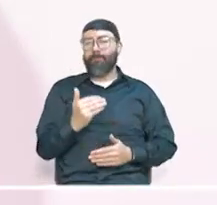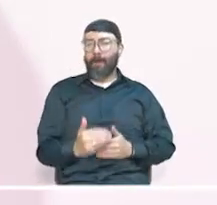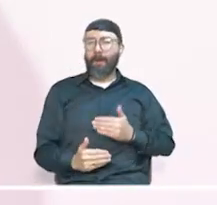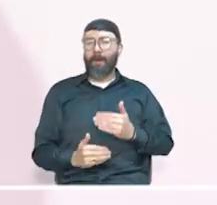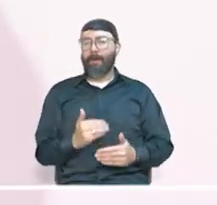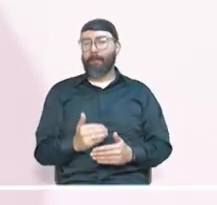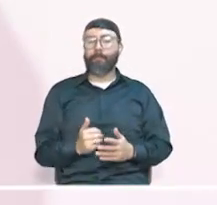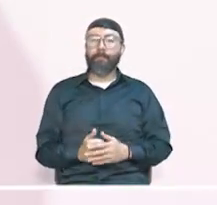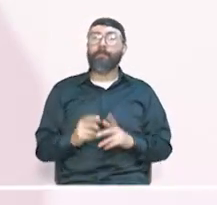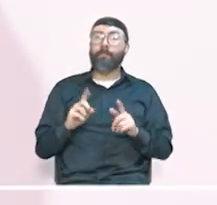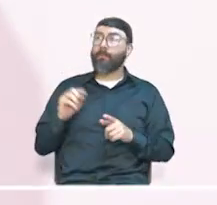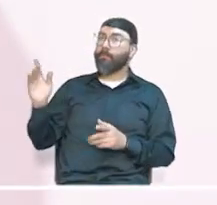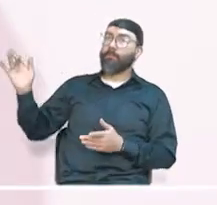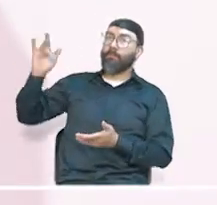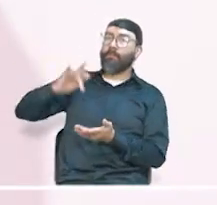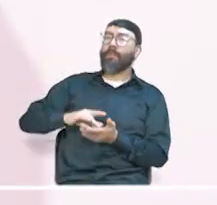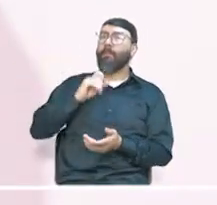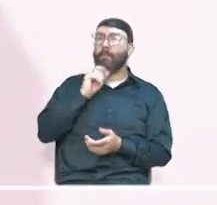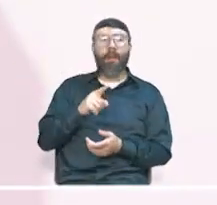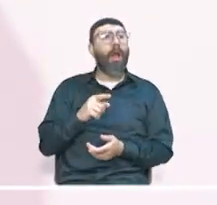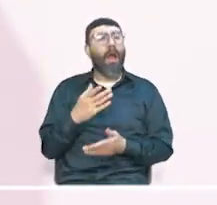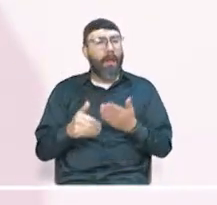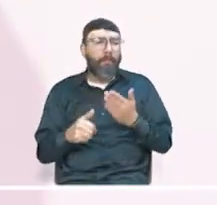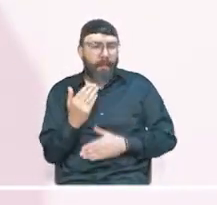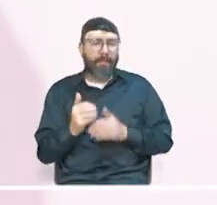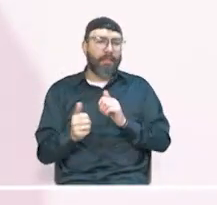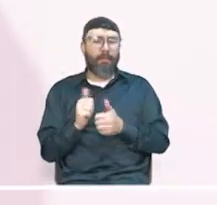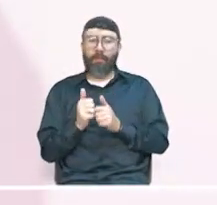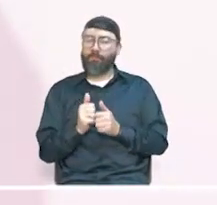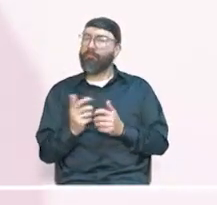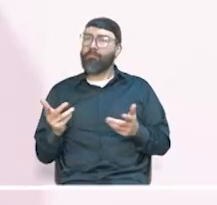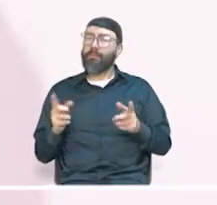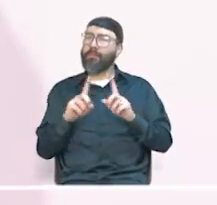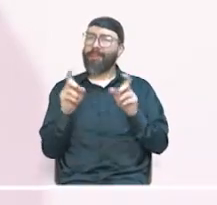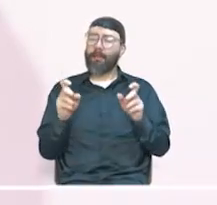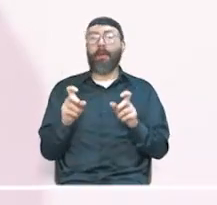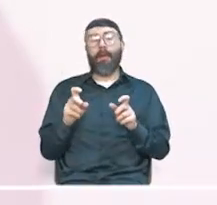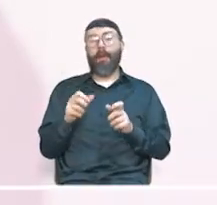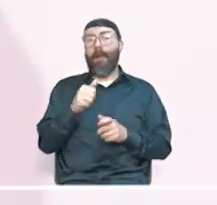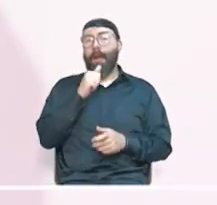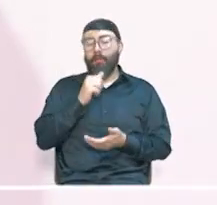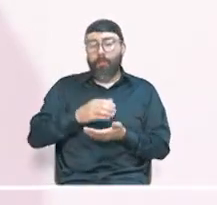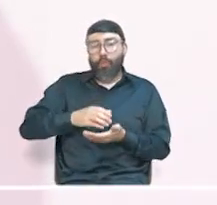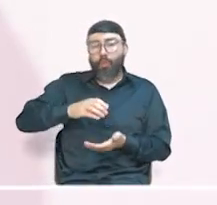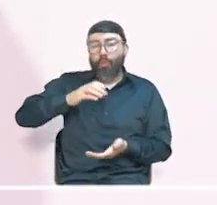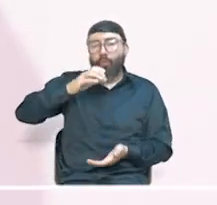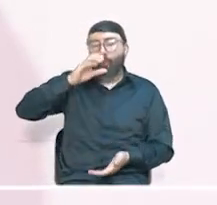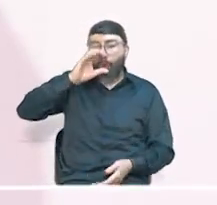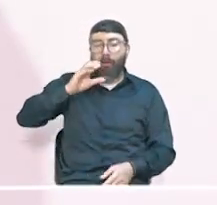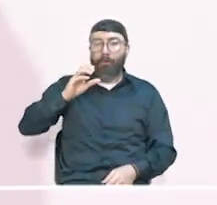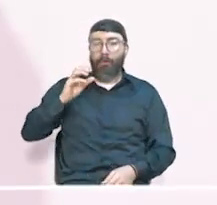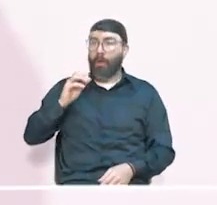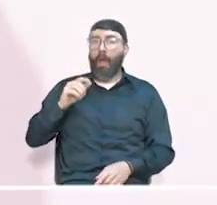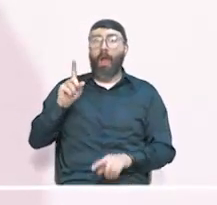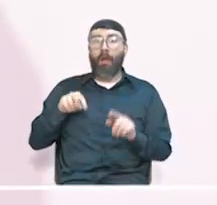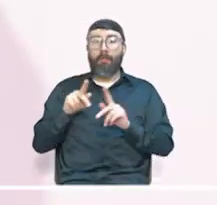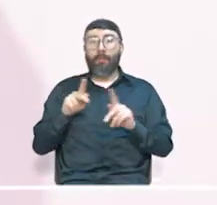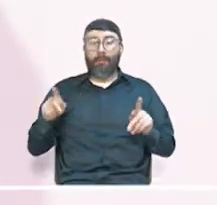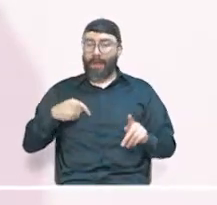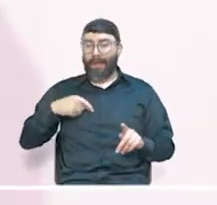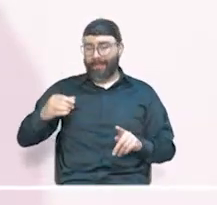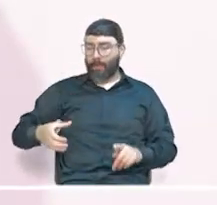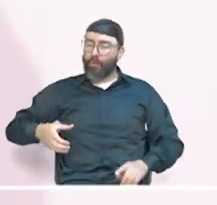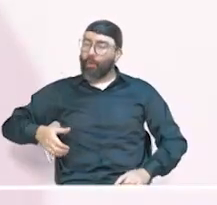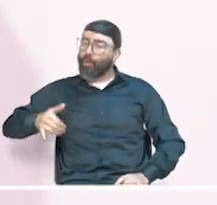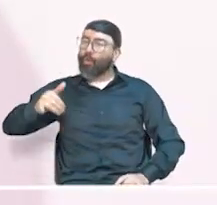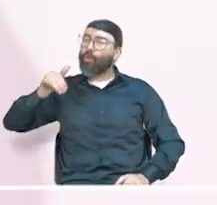la consulta y nos preguntan por la iniciación deportiva es el tema de la hidratación, y es que muchas personas cargan el termito entonces